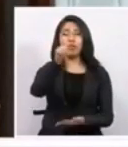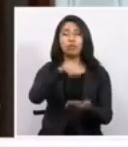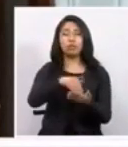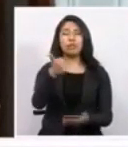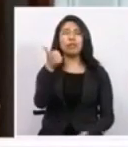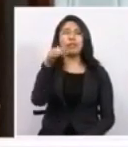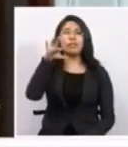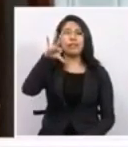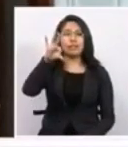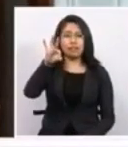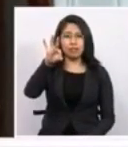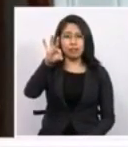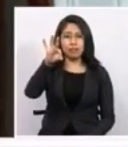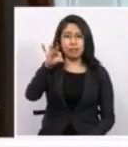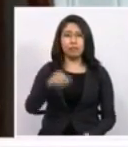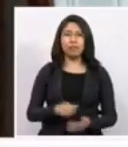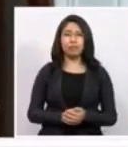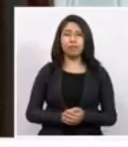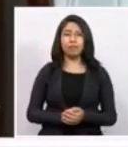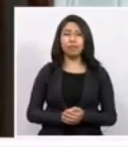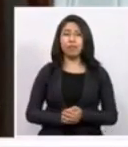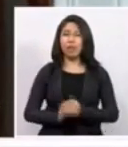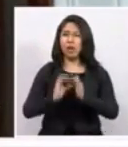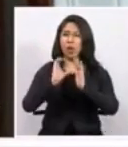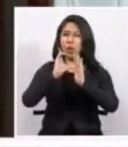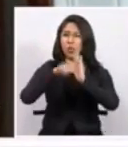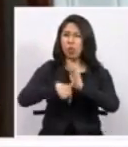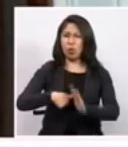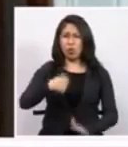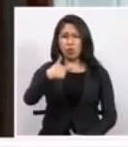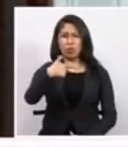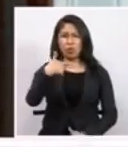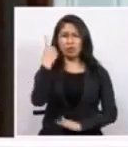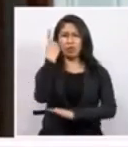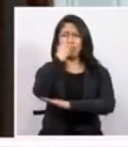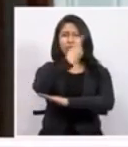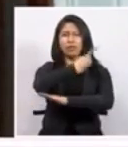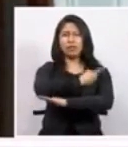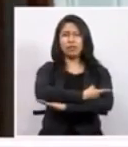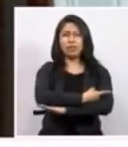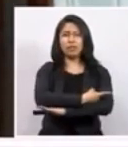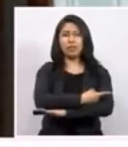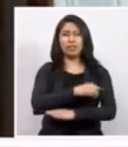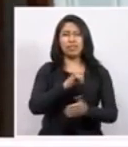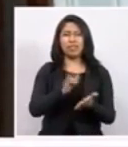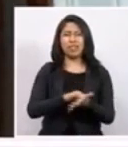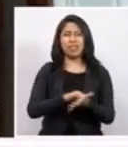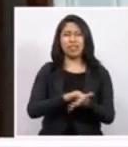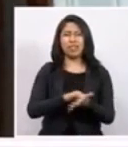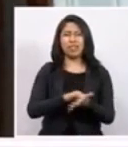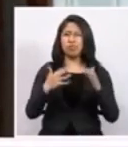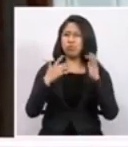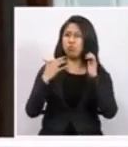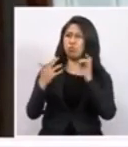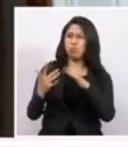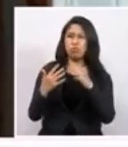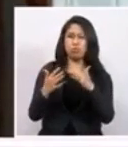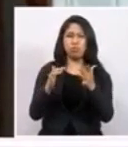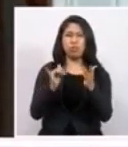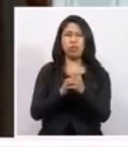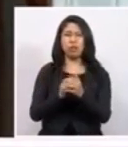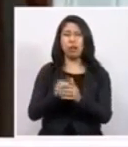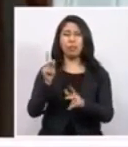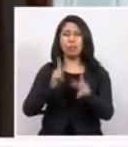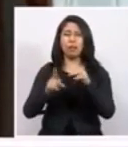2019, después de 21 días en que se escamoteó la voluntad